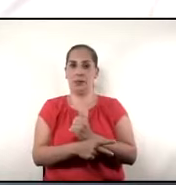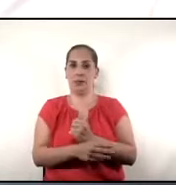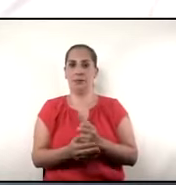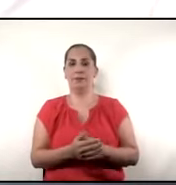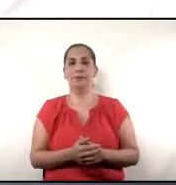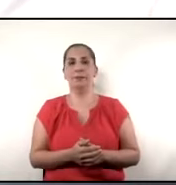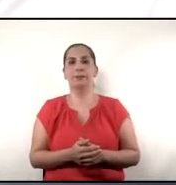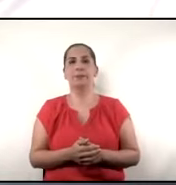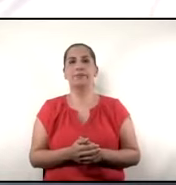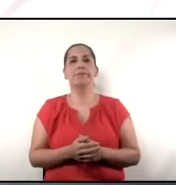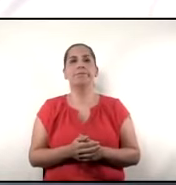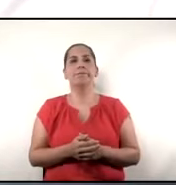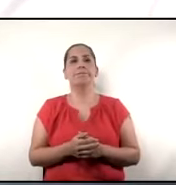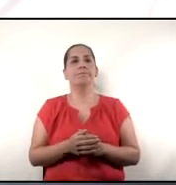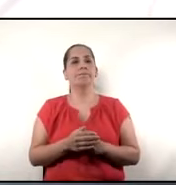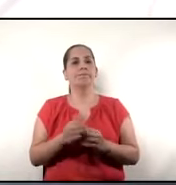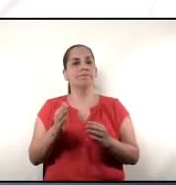en un camino